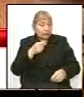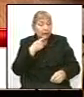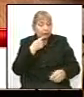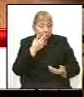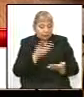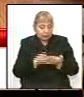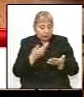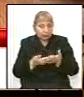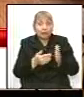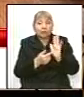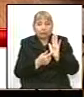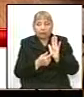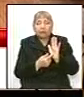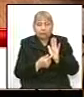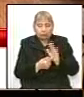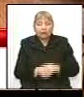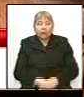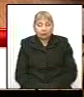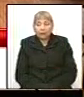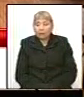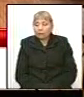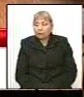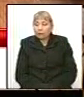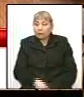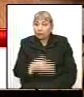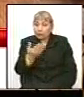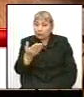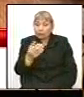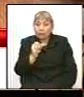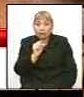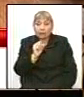aplique el reglamento en esta comisión. Congresista Ceballos.